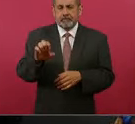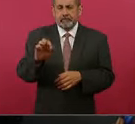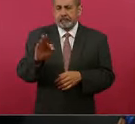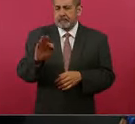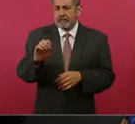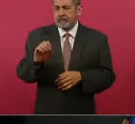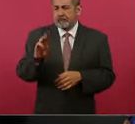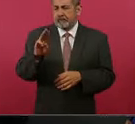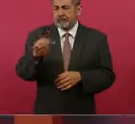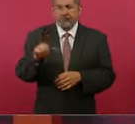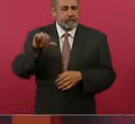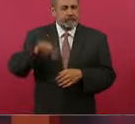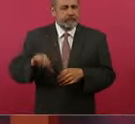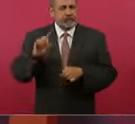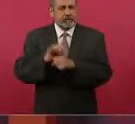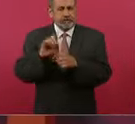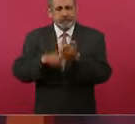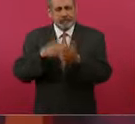Fíjense esto.